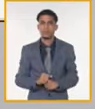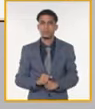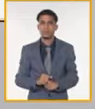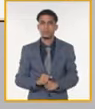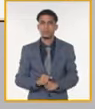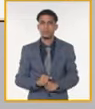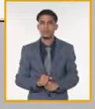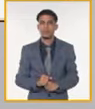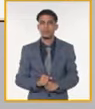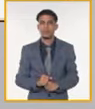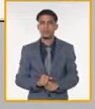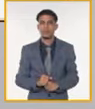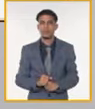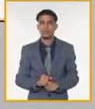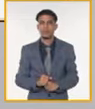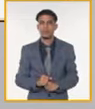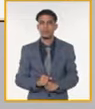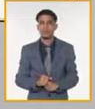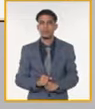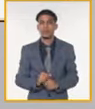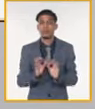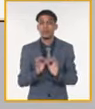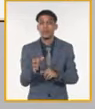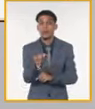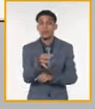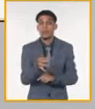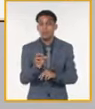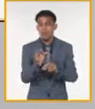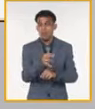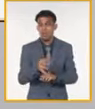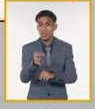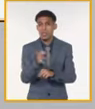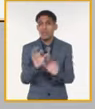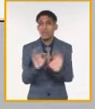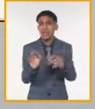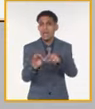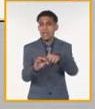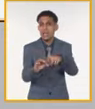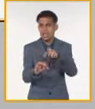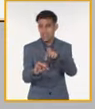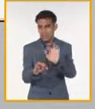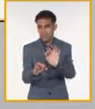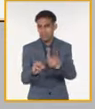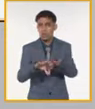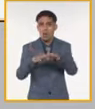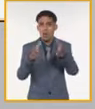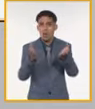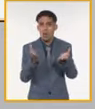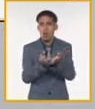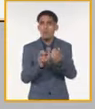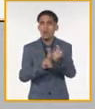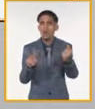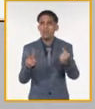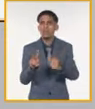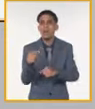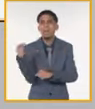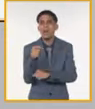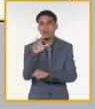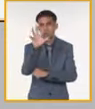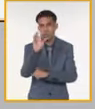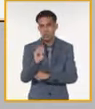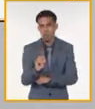la excepto la van el municipio especial isla de la juventud todos los todas las provincias tienen menos de 50 de